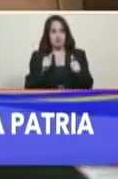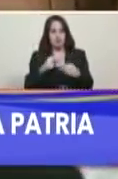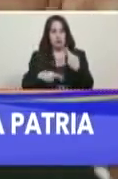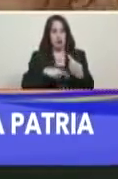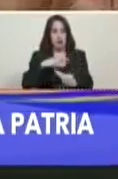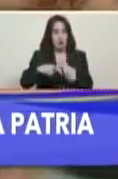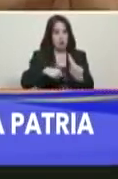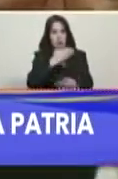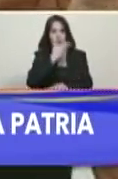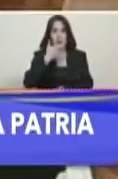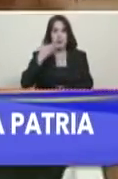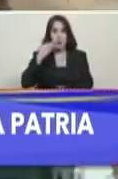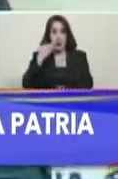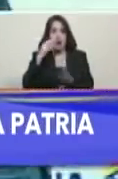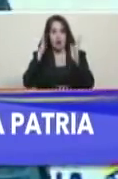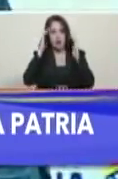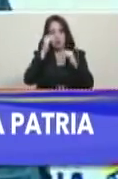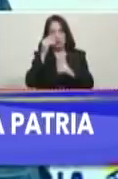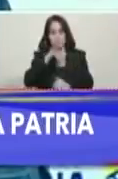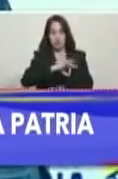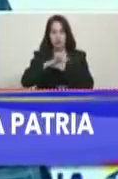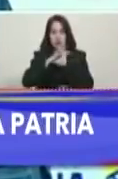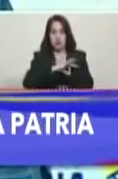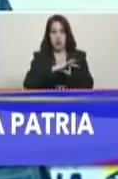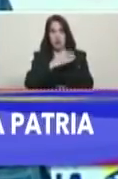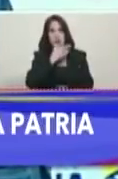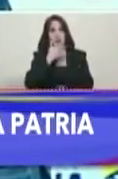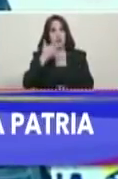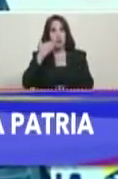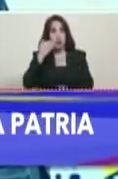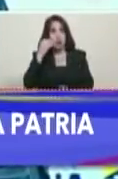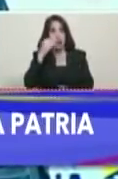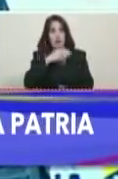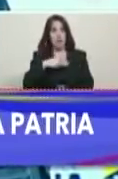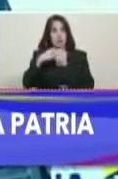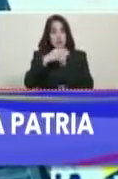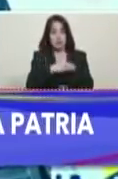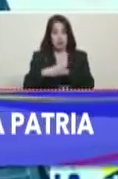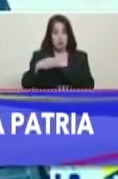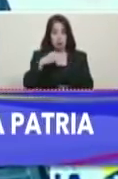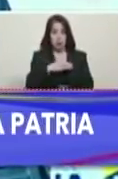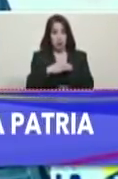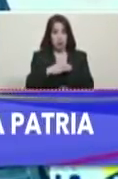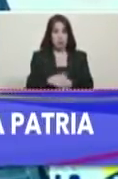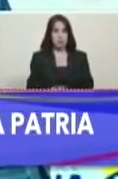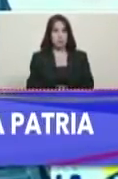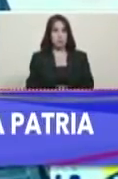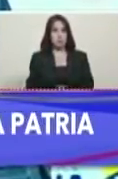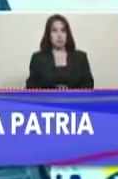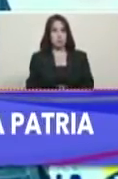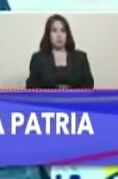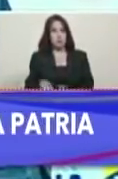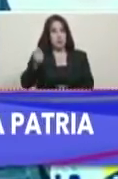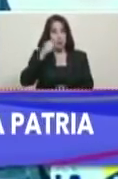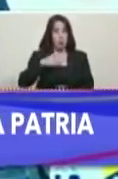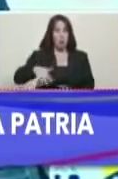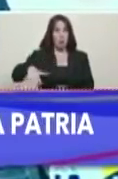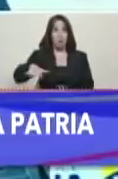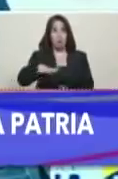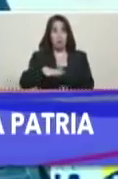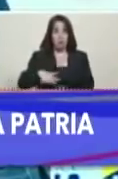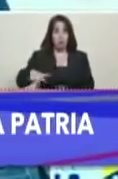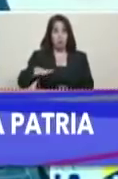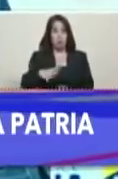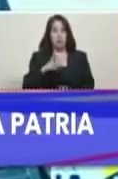para mejorar la atención social, para mejorar las misiones y grandes misiones. Y el pueblo